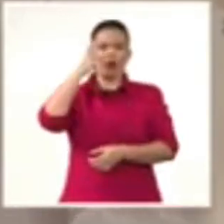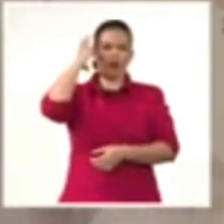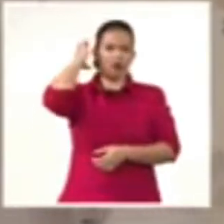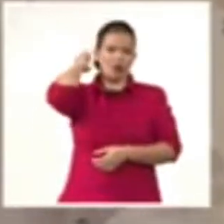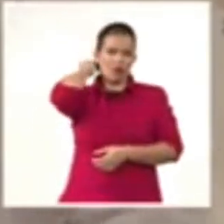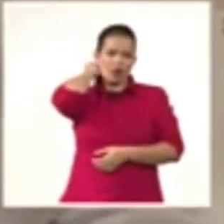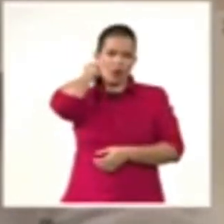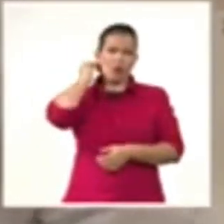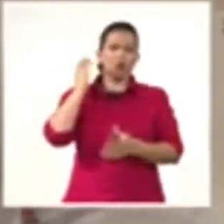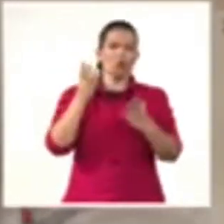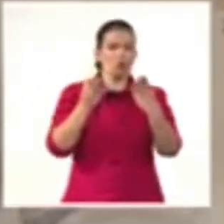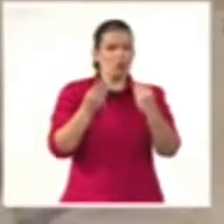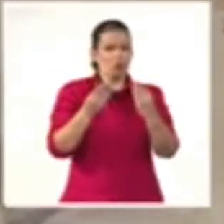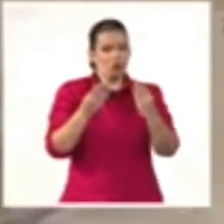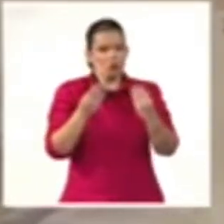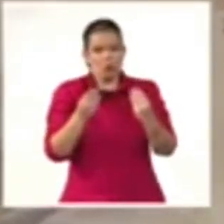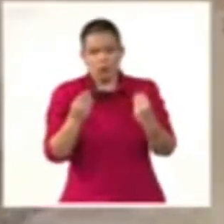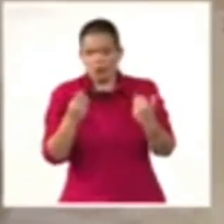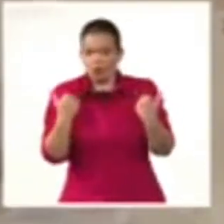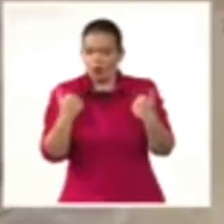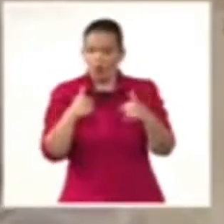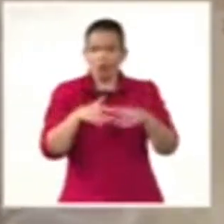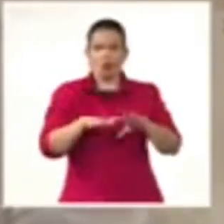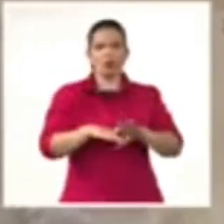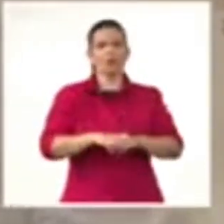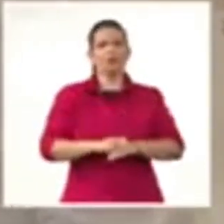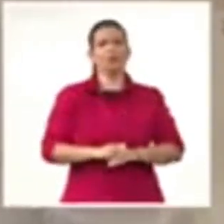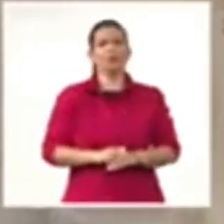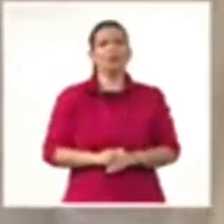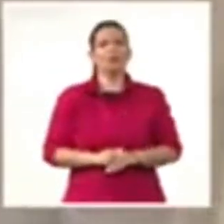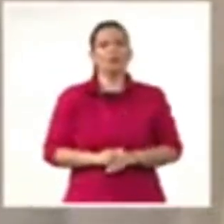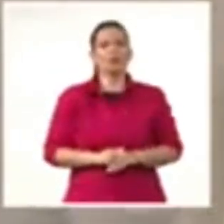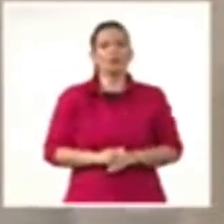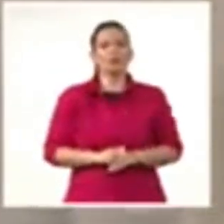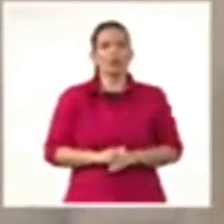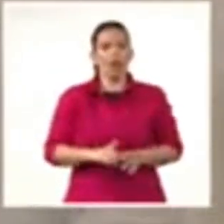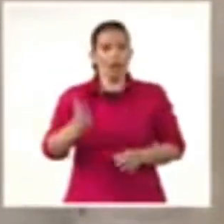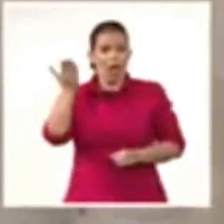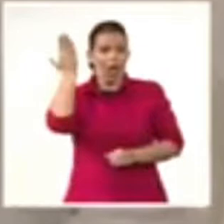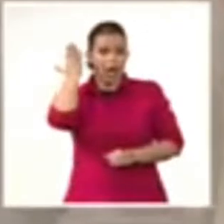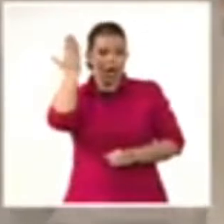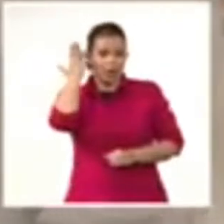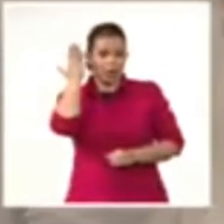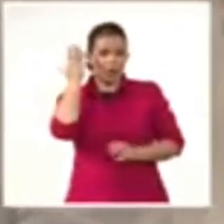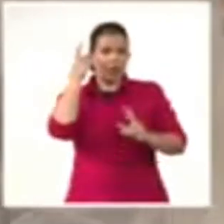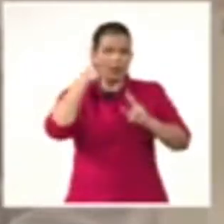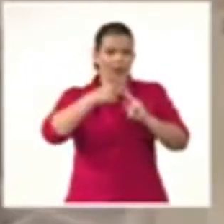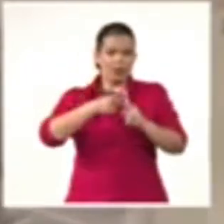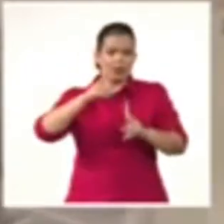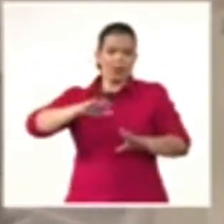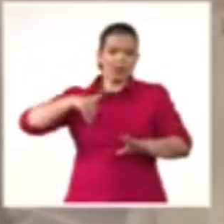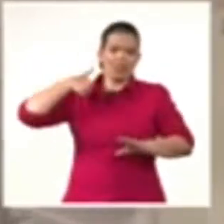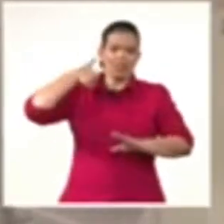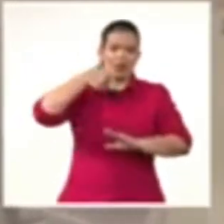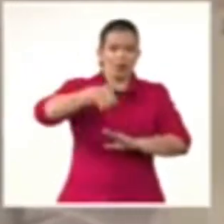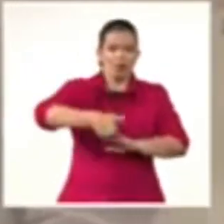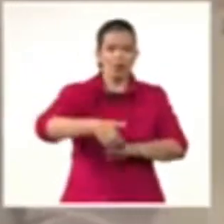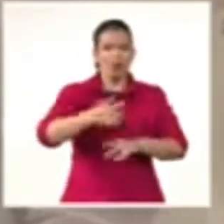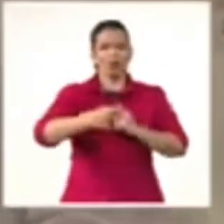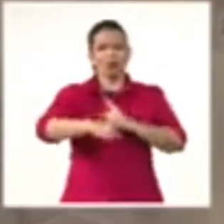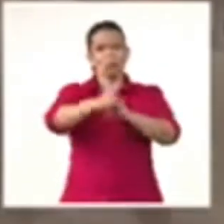Abel, Aidé y Melba, no solo durante aquella acción, sino en las 7 décadas